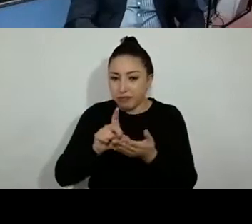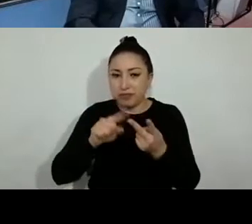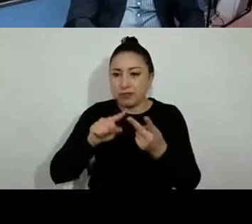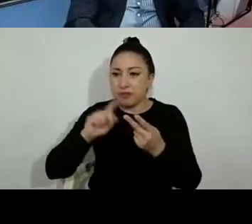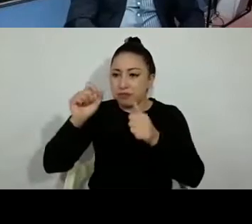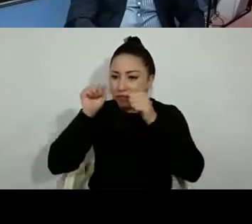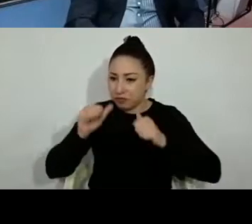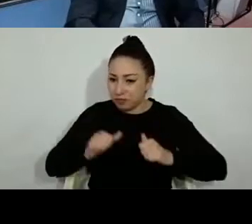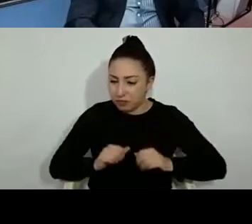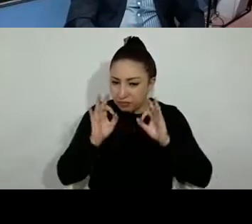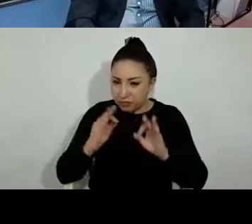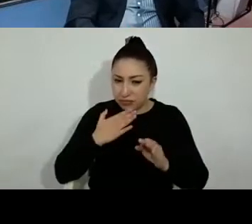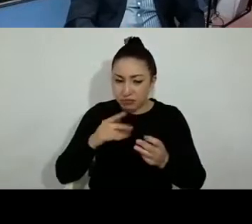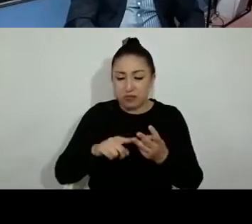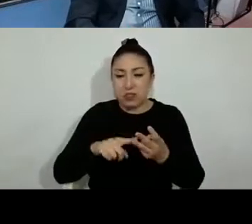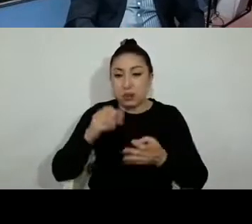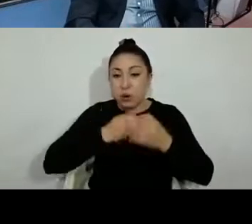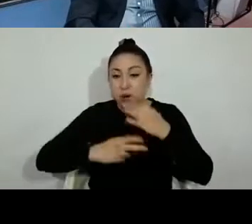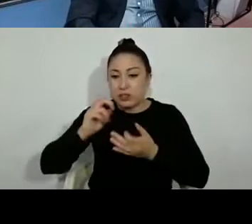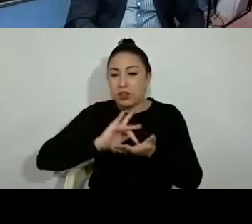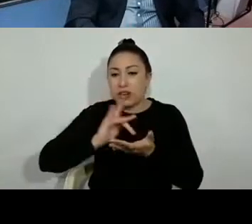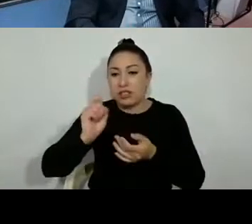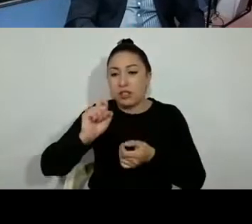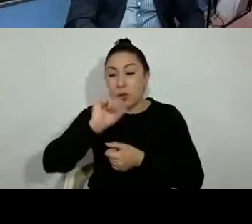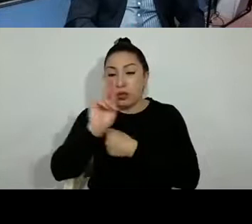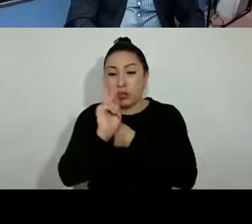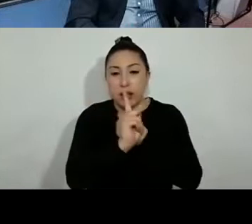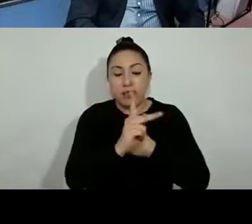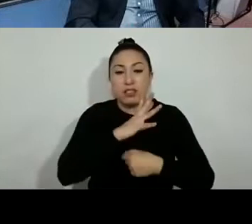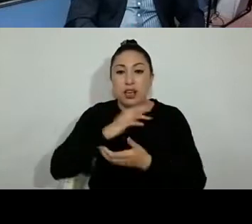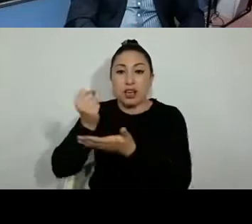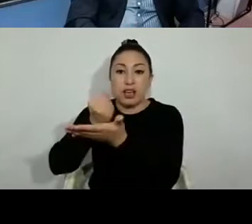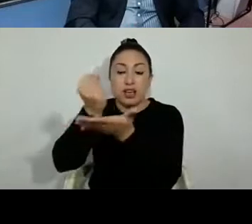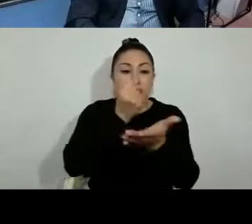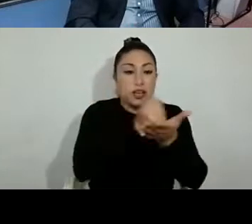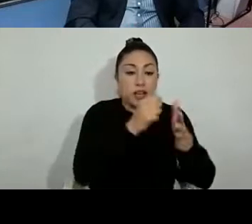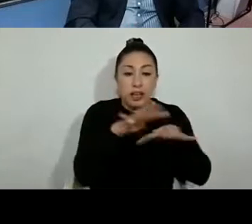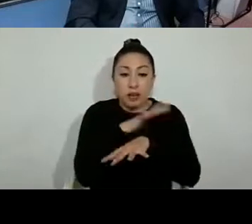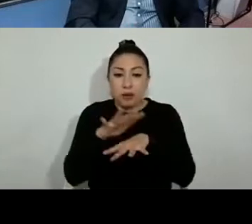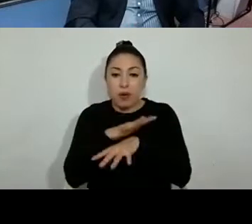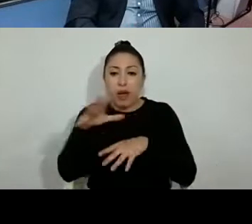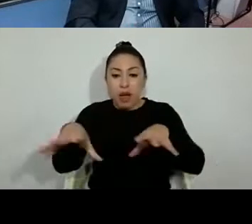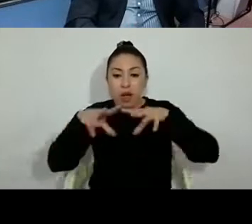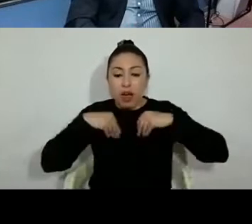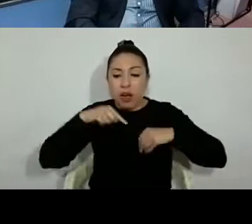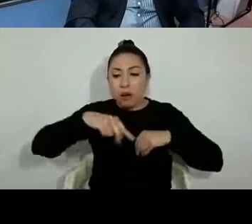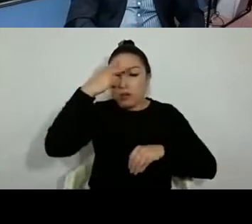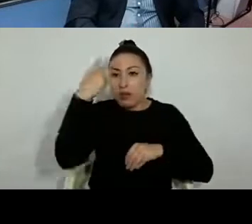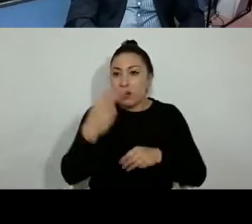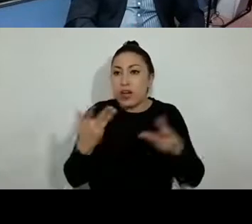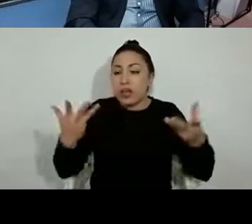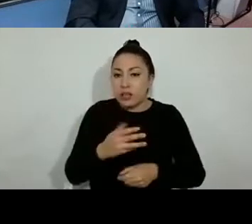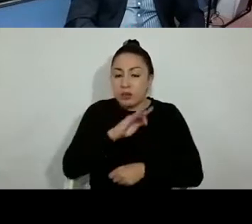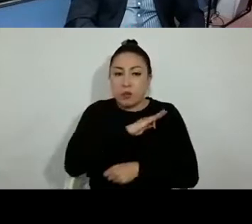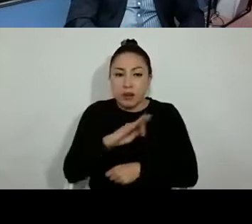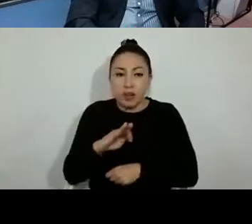que internacionalizarse. Y en este proceso de internacionalización, yo podría referir